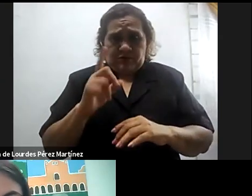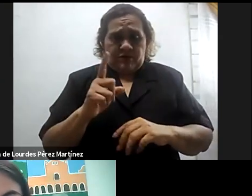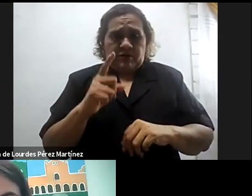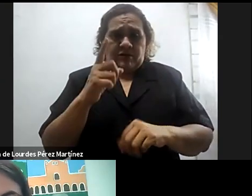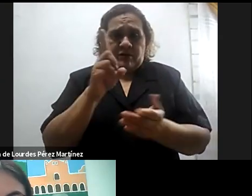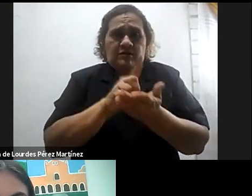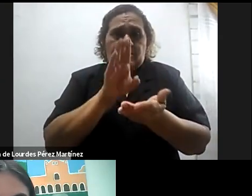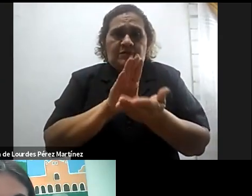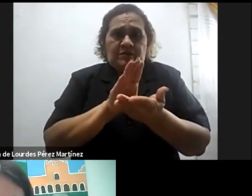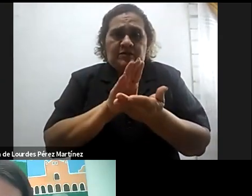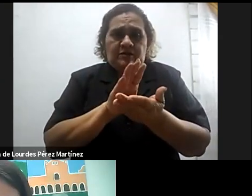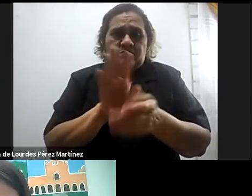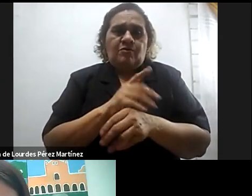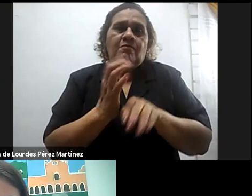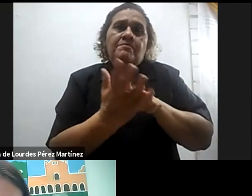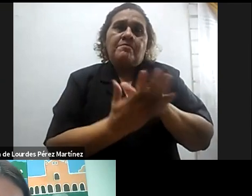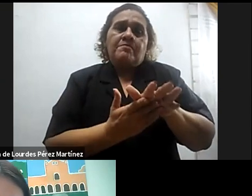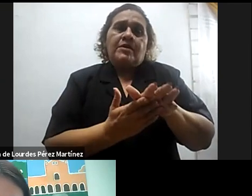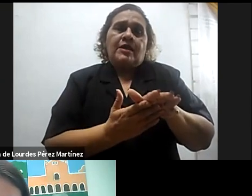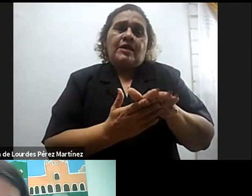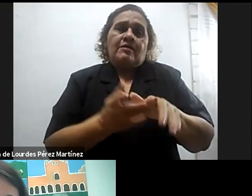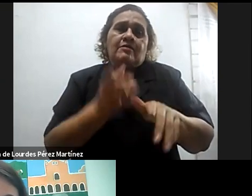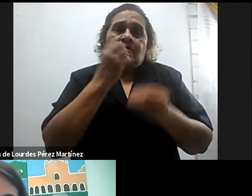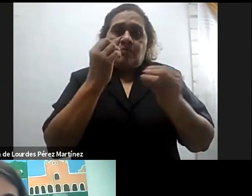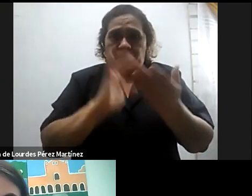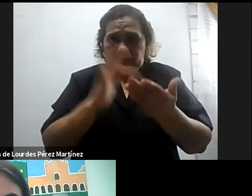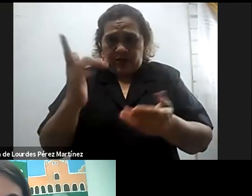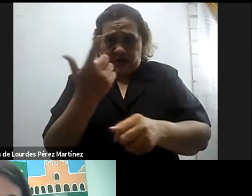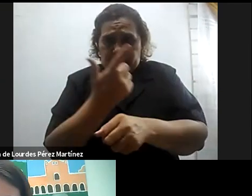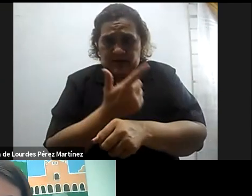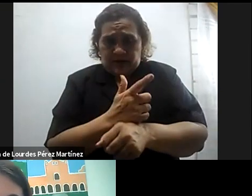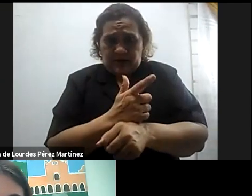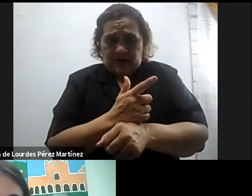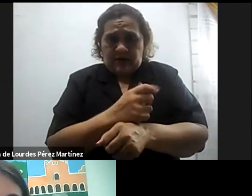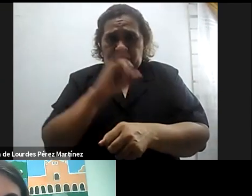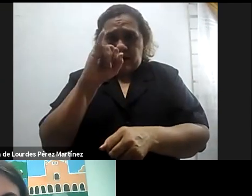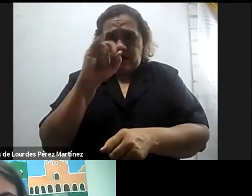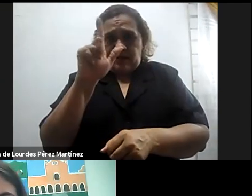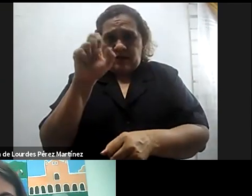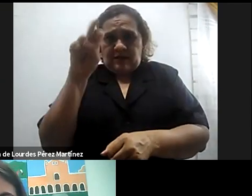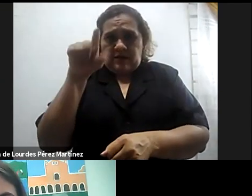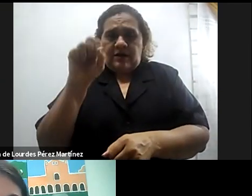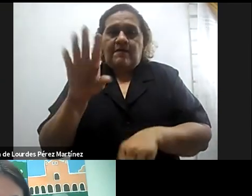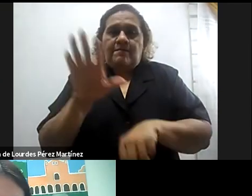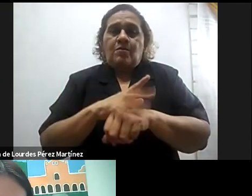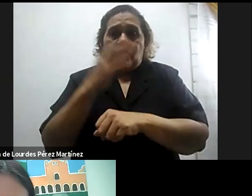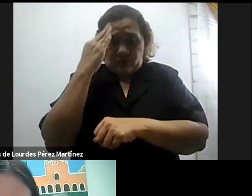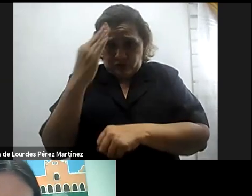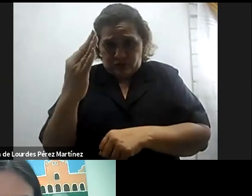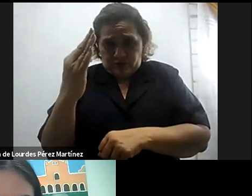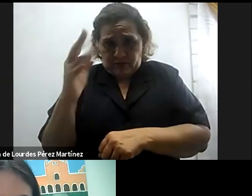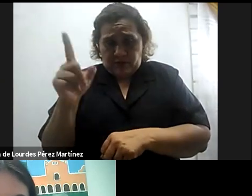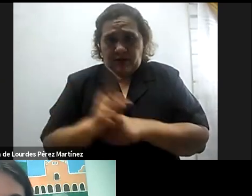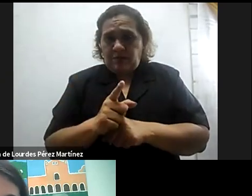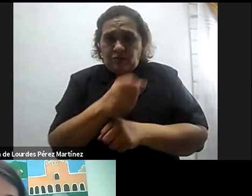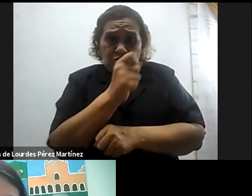diabético. Pues, muchísimas gracias, licenciada Iliana, por tu tiempo. Aquí nos mandan